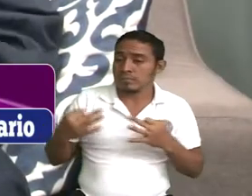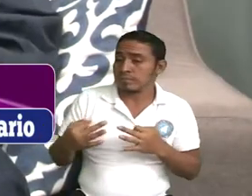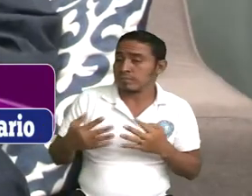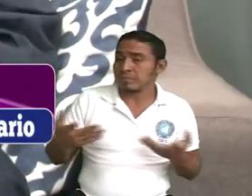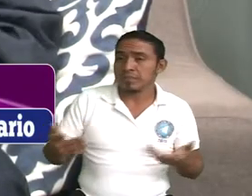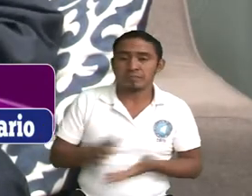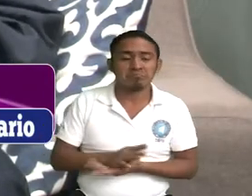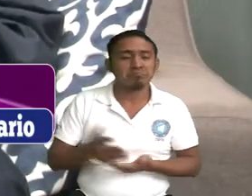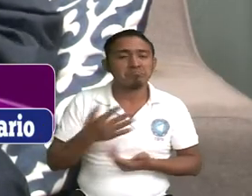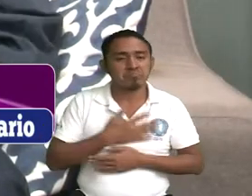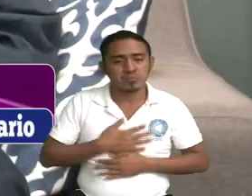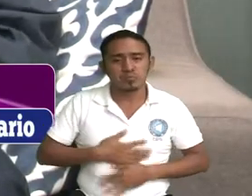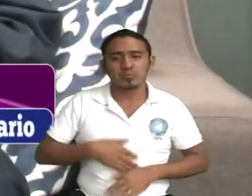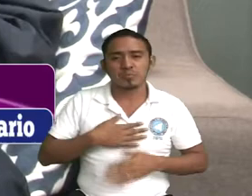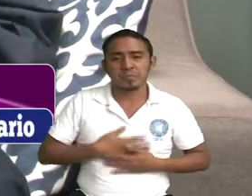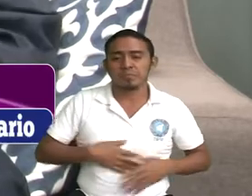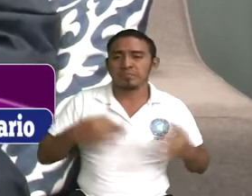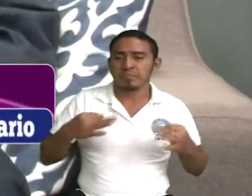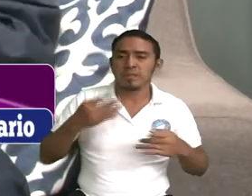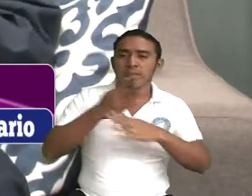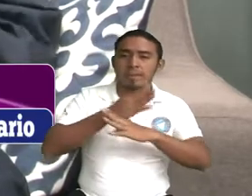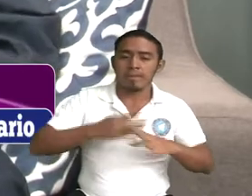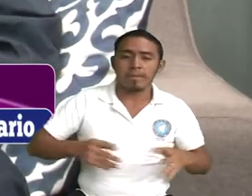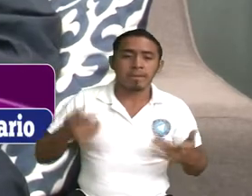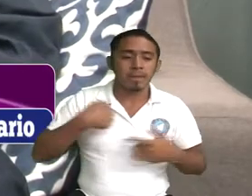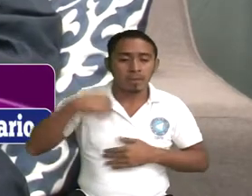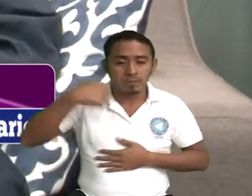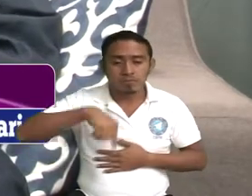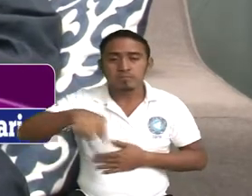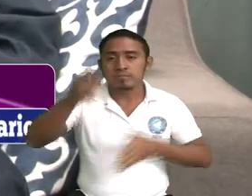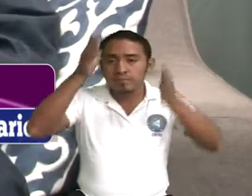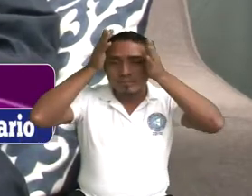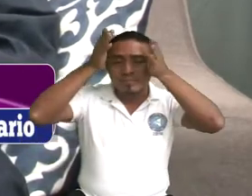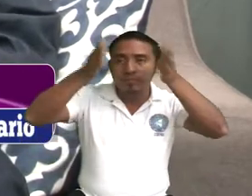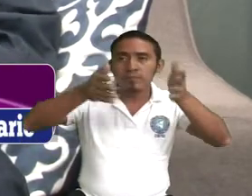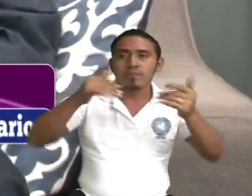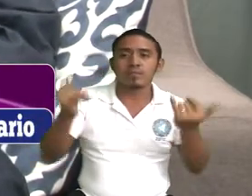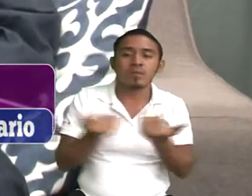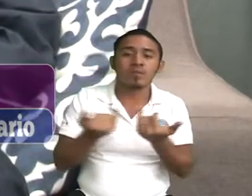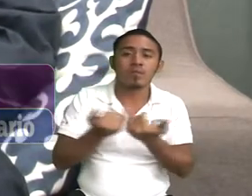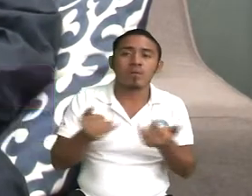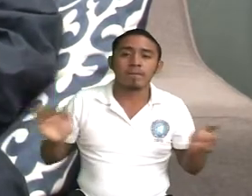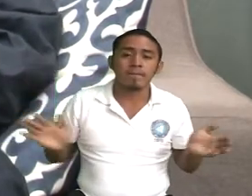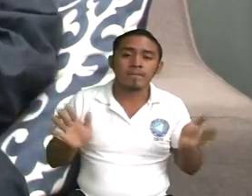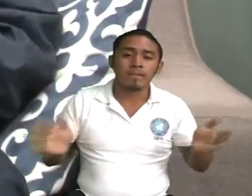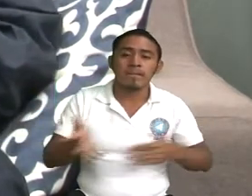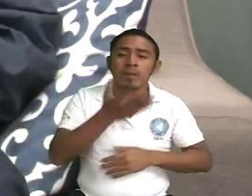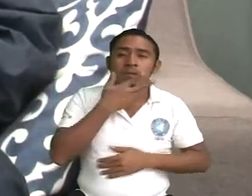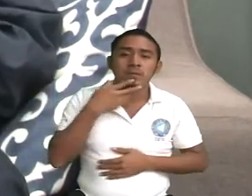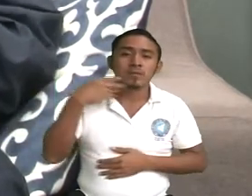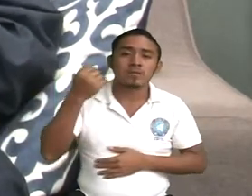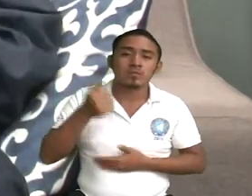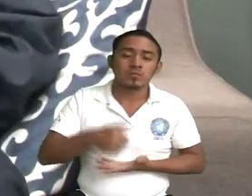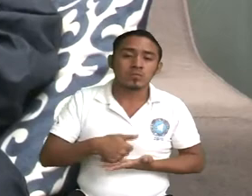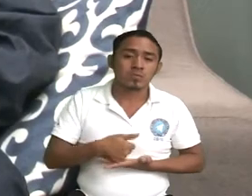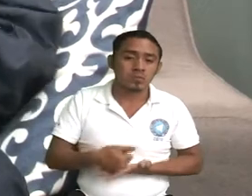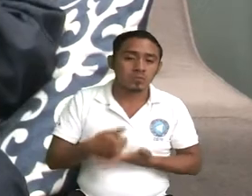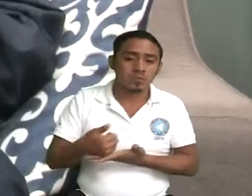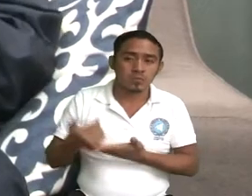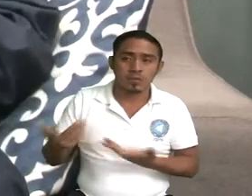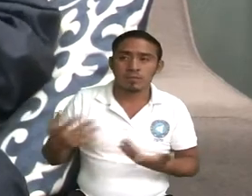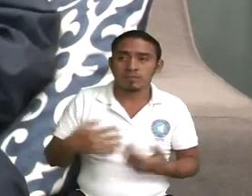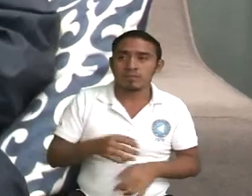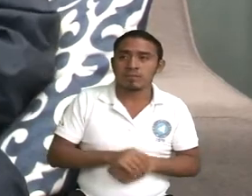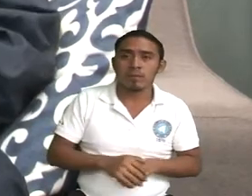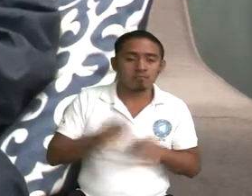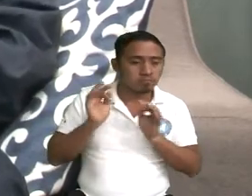esa paz, esa tranquilidad con las que ellos tuvieron y fueron atendidos. También estuvo la promotoría solidaria por parte de la juventud que las